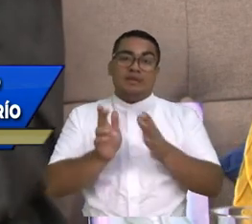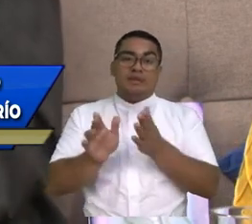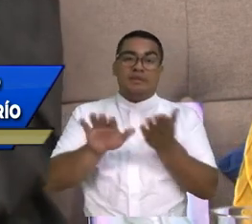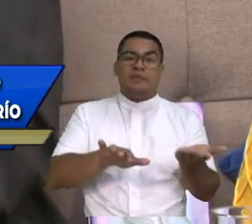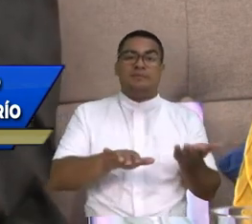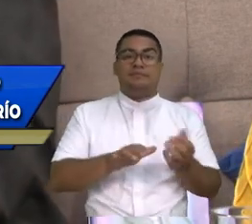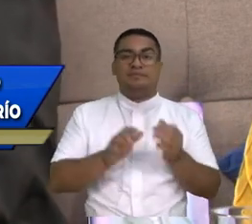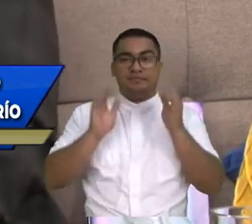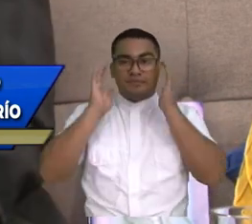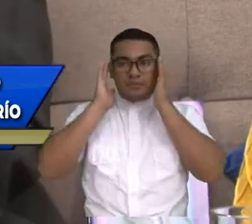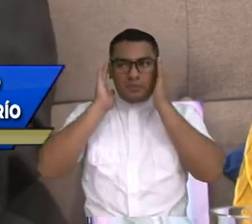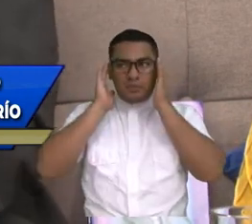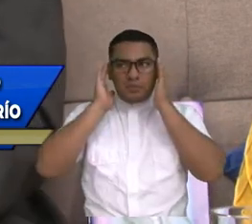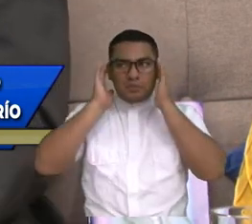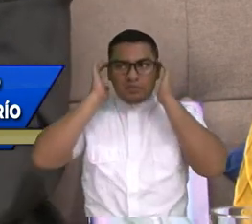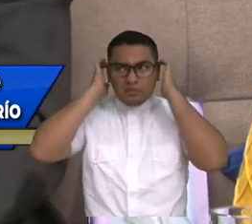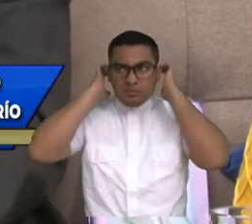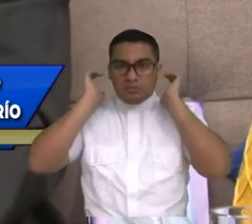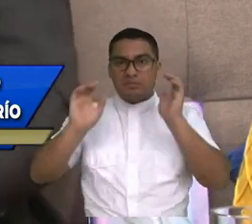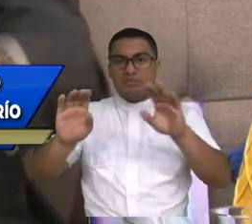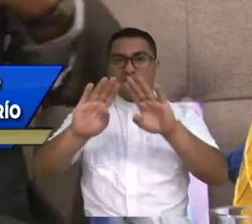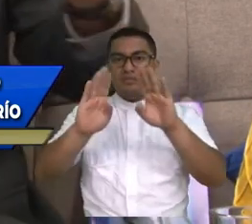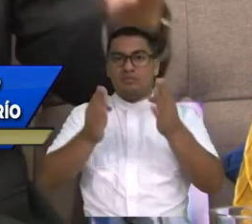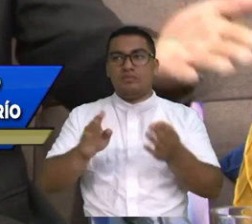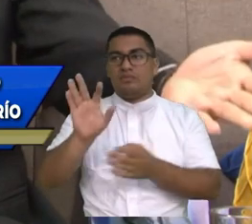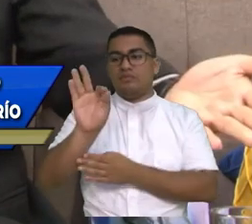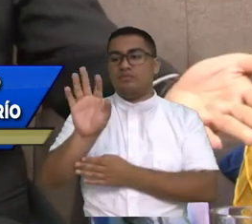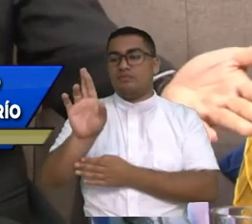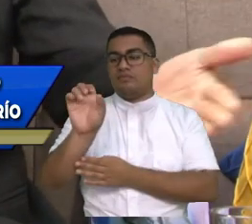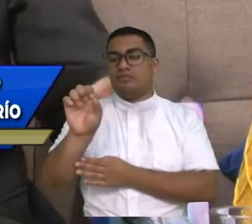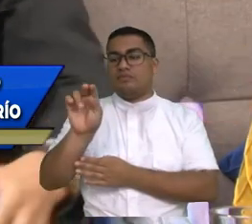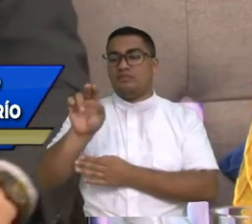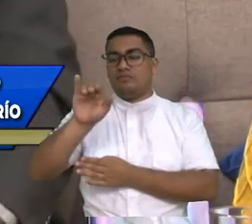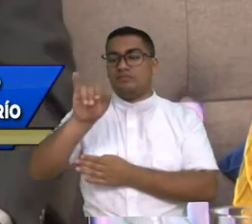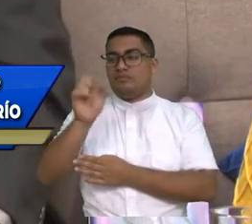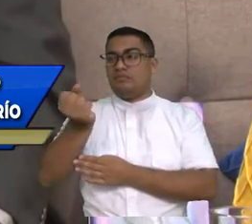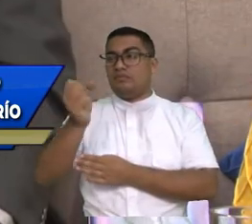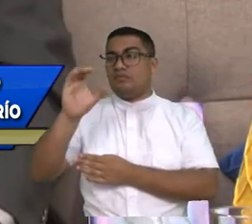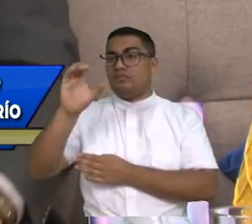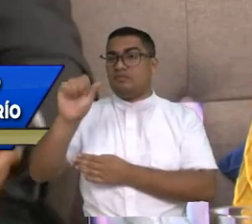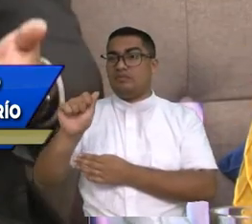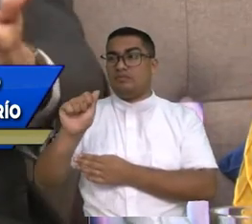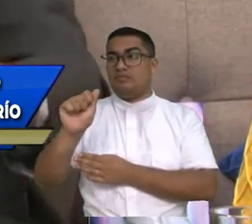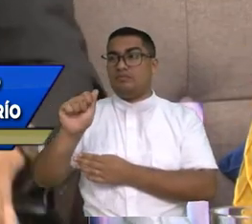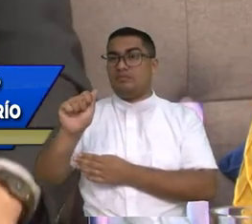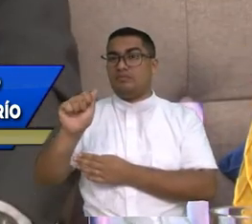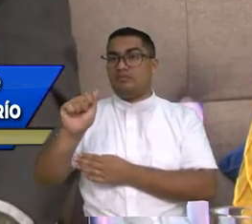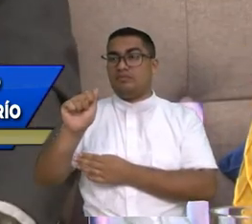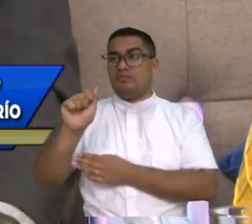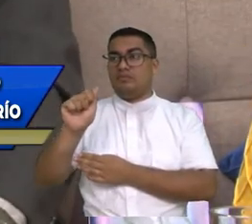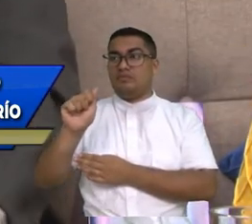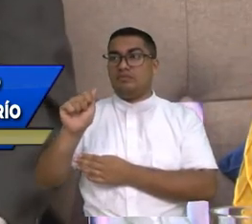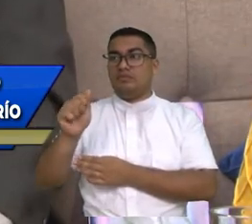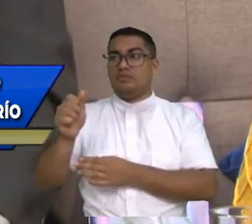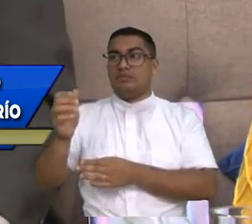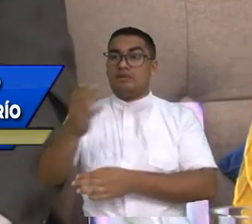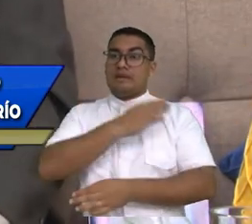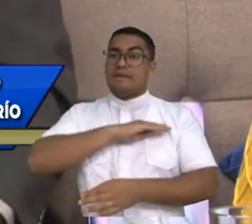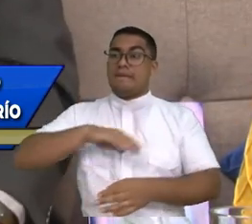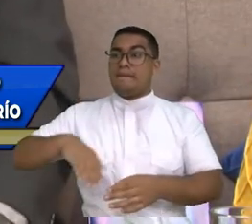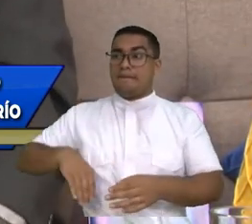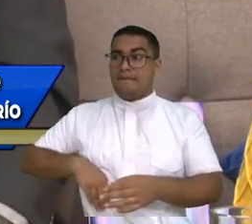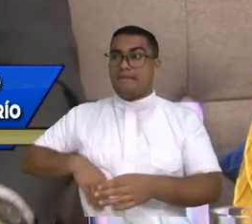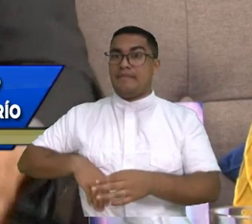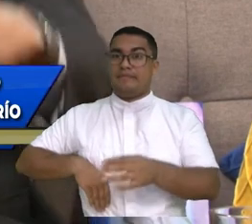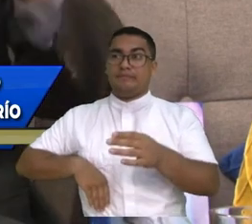comunicación. Obviamente. Francisca Sánchez del Pozo, con la que vivió en unión de hecho estable en España por más de 15 años, se da cuenta de la